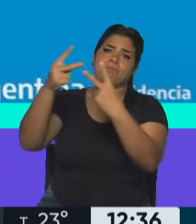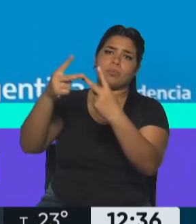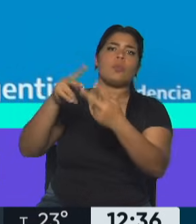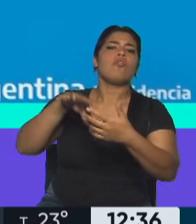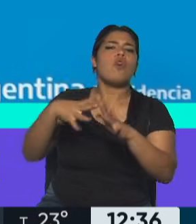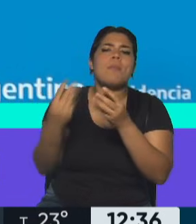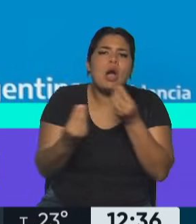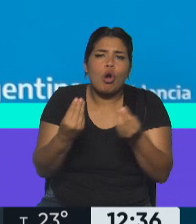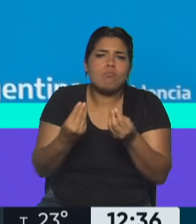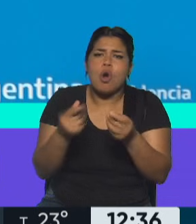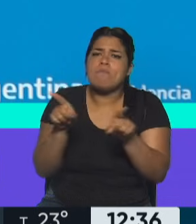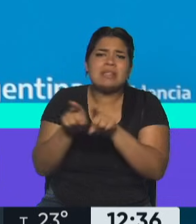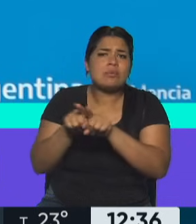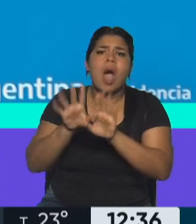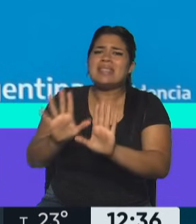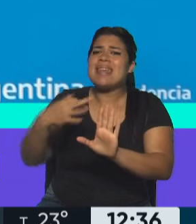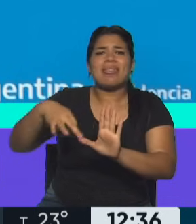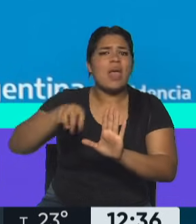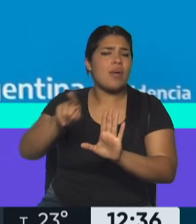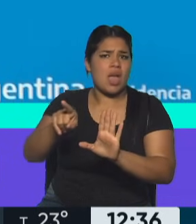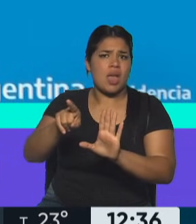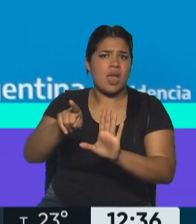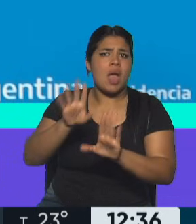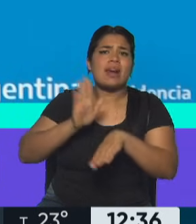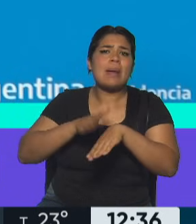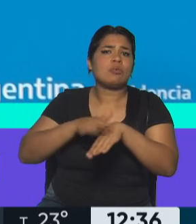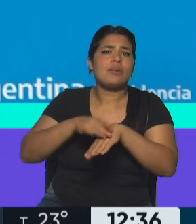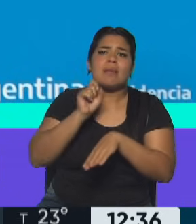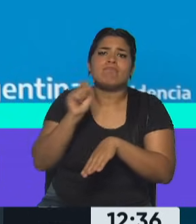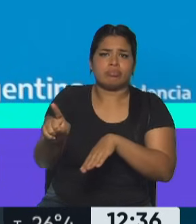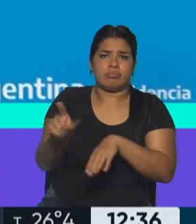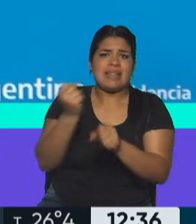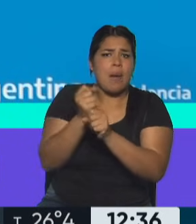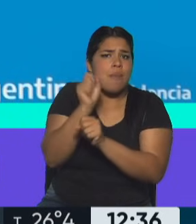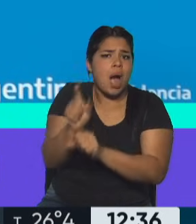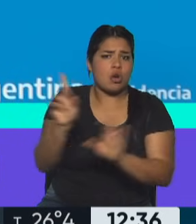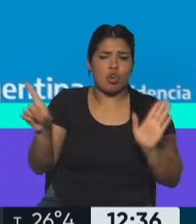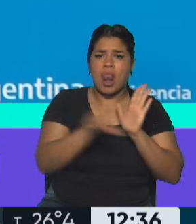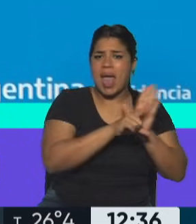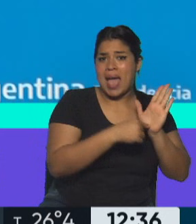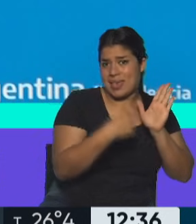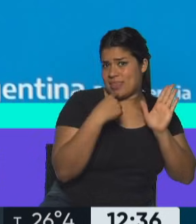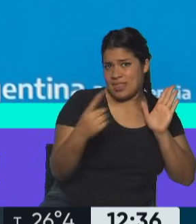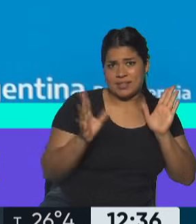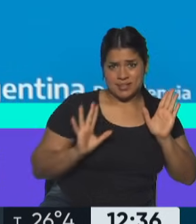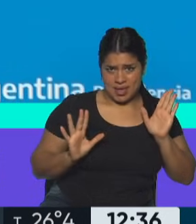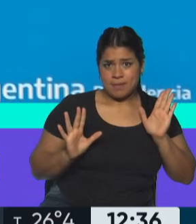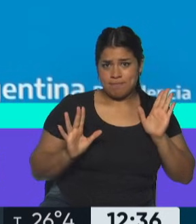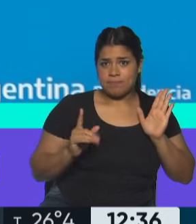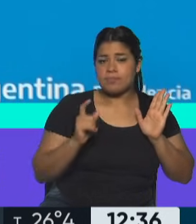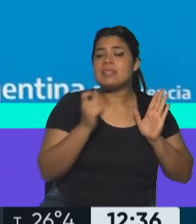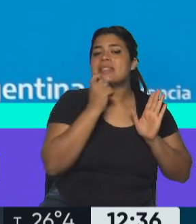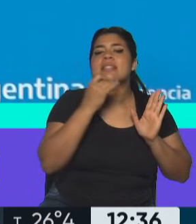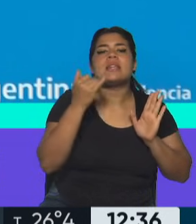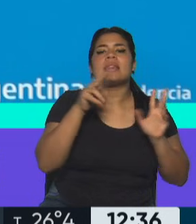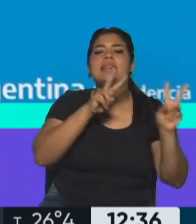la legítima defensa y cumpliendo con lo que le obliga la ley a todos los eventos consulares